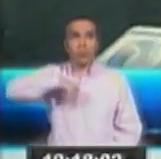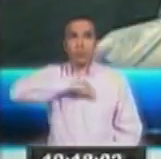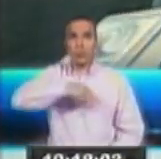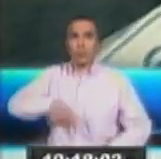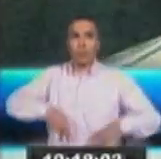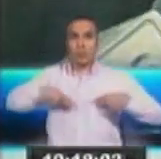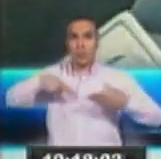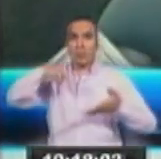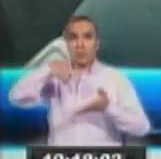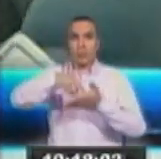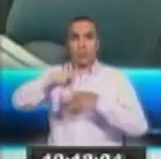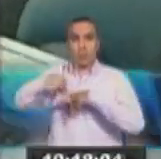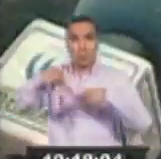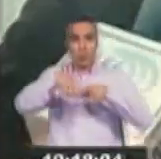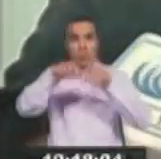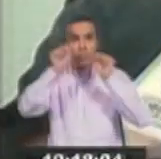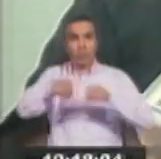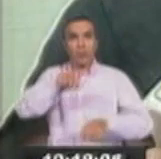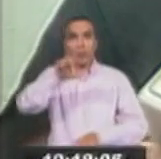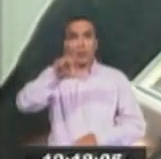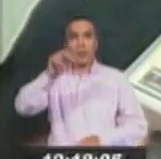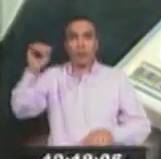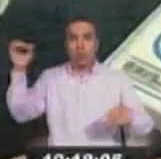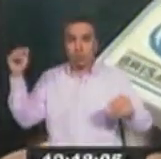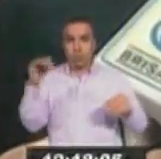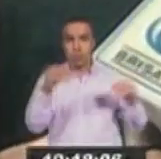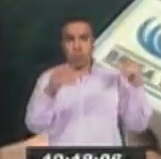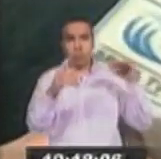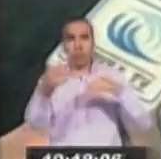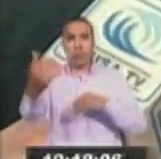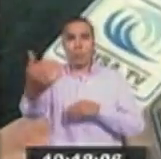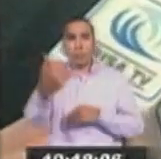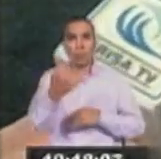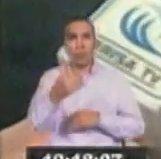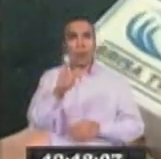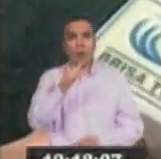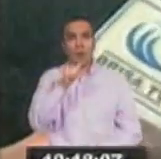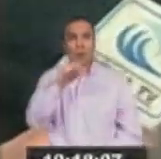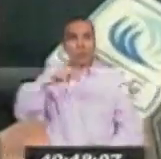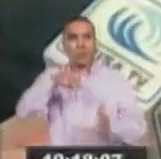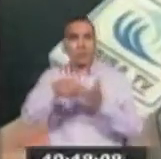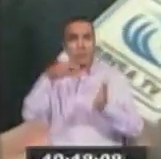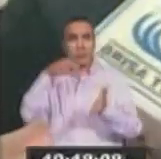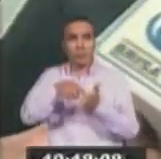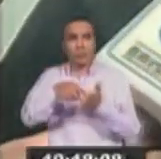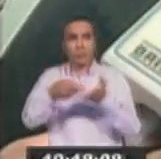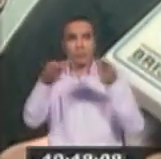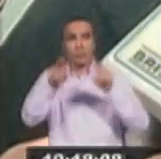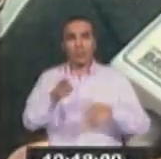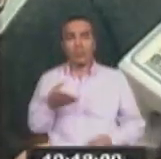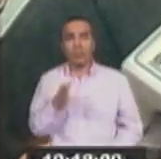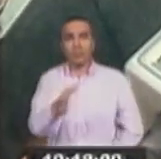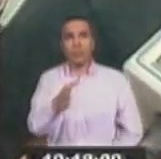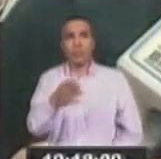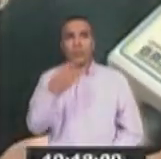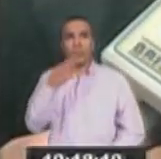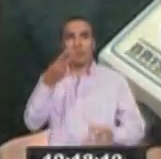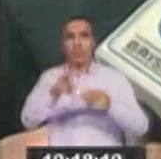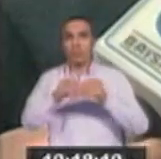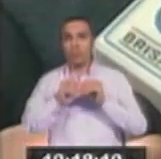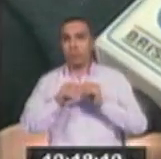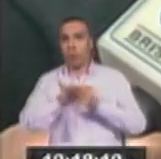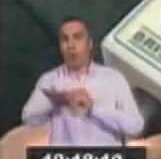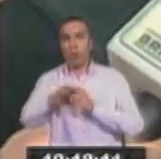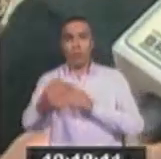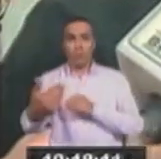una zona equinocial, entran tres corrientes para nuestro litoral ecuatoriano y de hecho entran especies como expulsa especies. Así